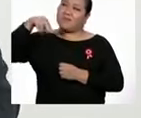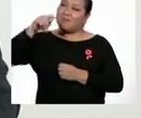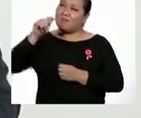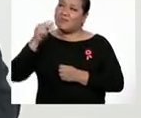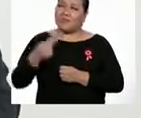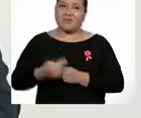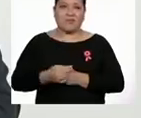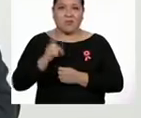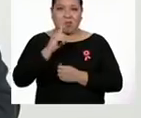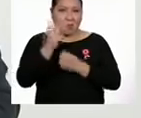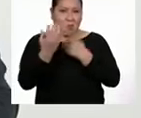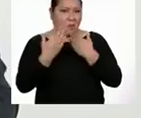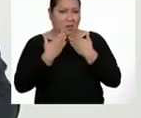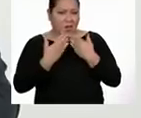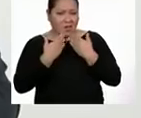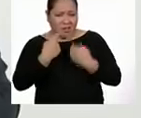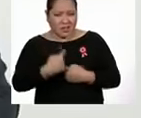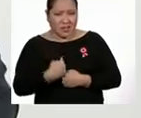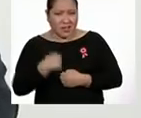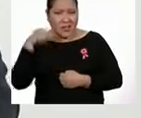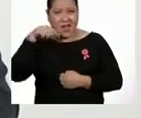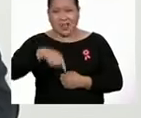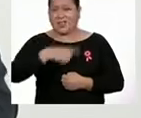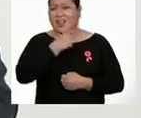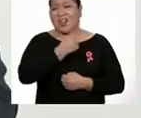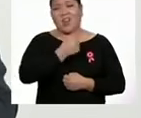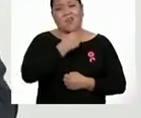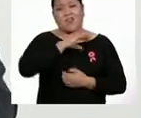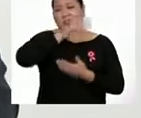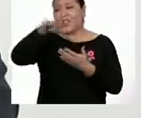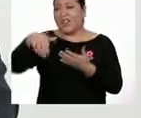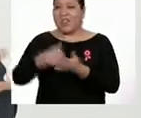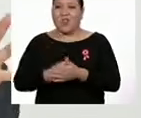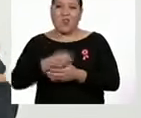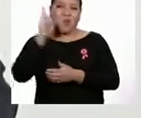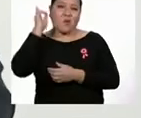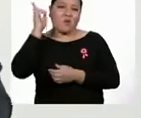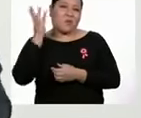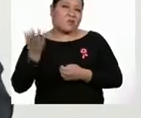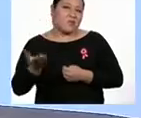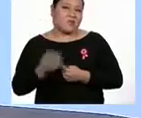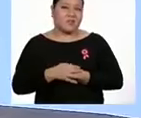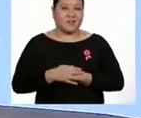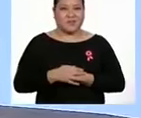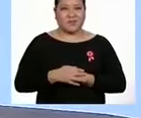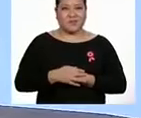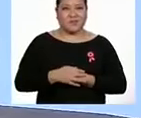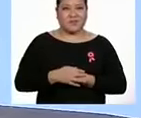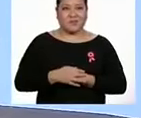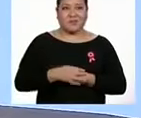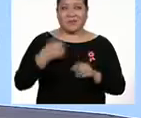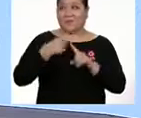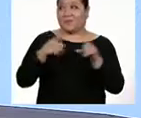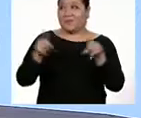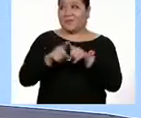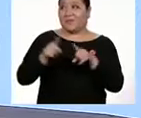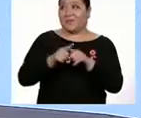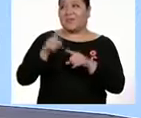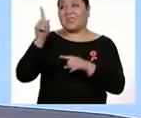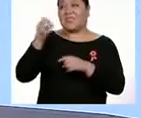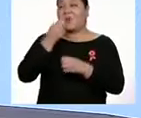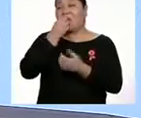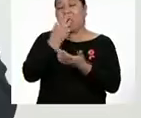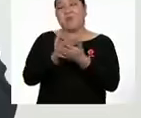tienes por qué agradecer, Yaremis. Eso es lo que más nos gusta a todas y todos los docentes. Pero también da muy